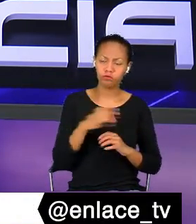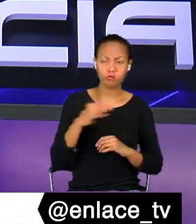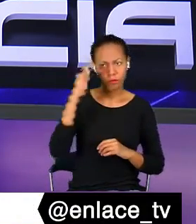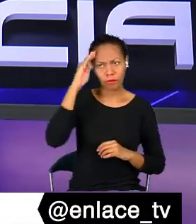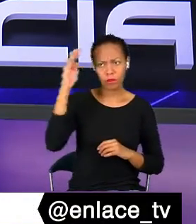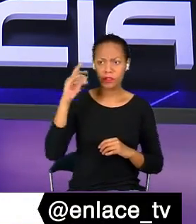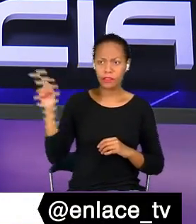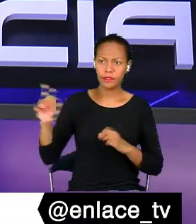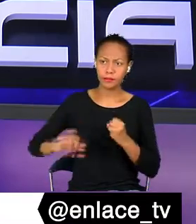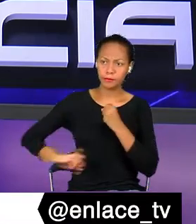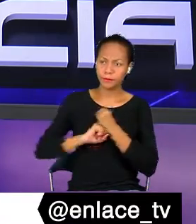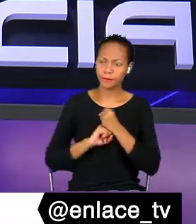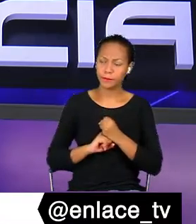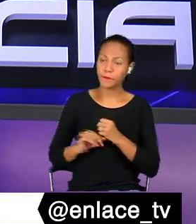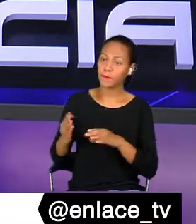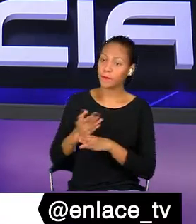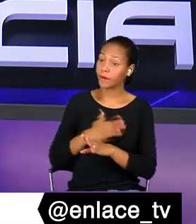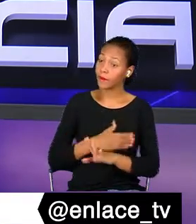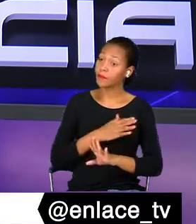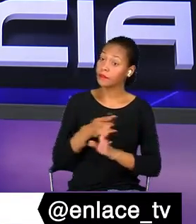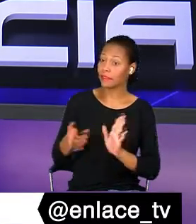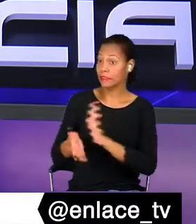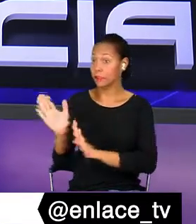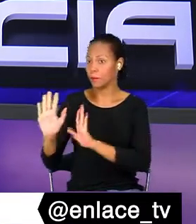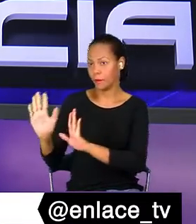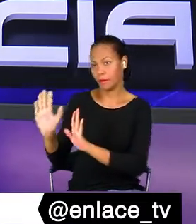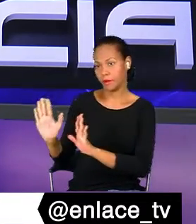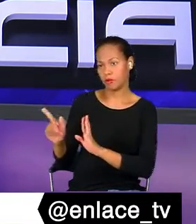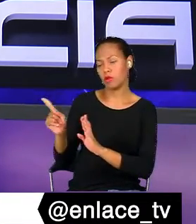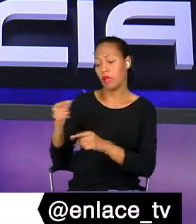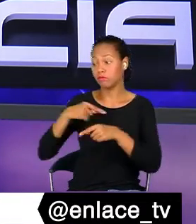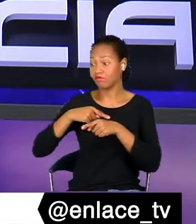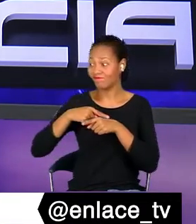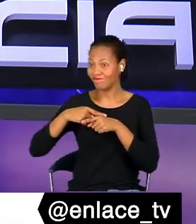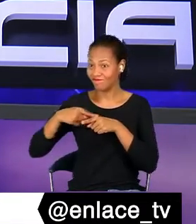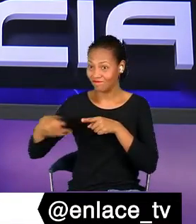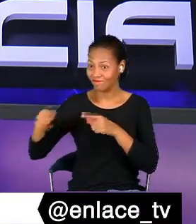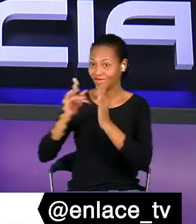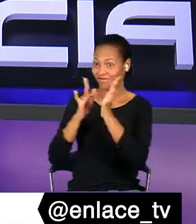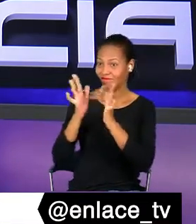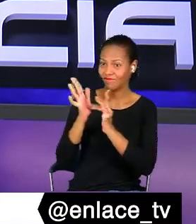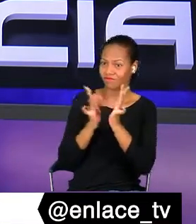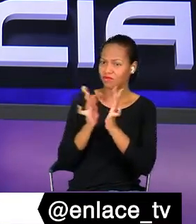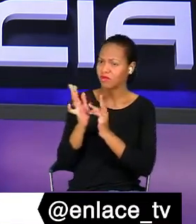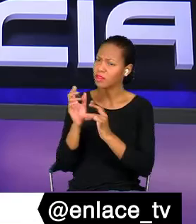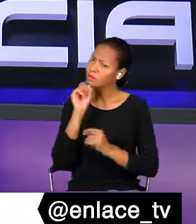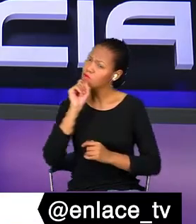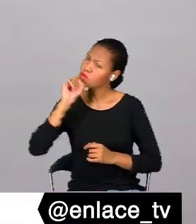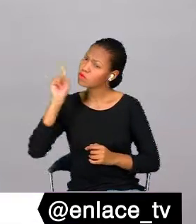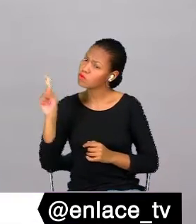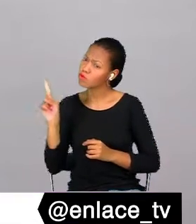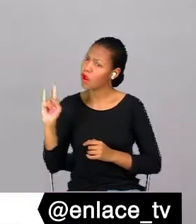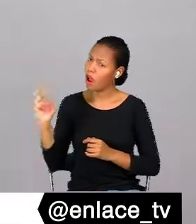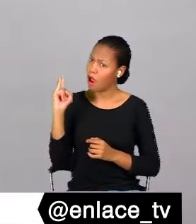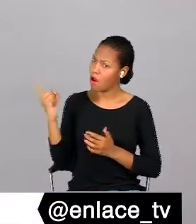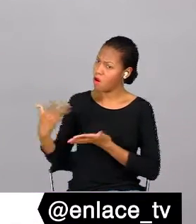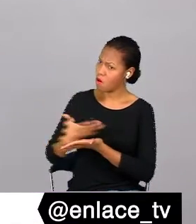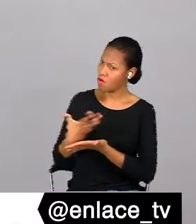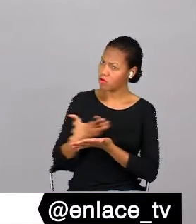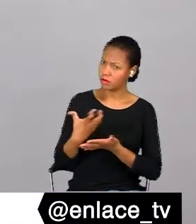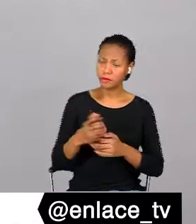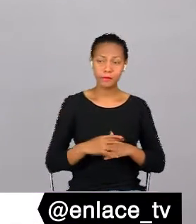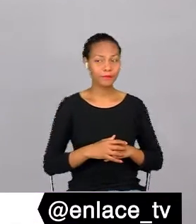muy importante hablar de la Semana Santa que se acerca. ¿Qué recomendaciones entrega la policía para la comunidad? Bueno, la Policía Nacional hace